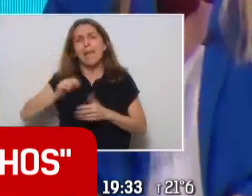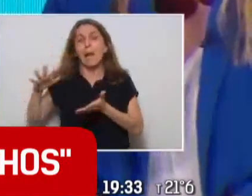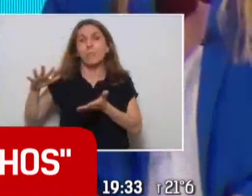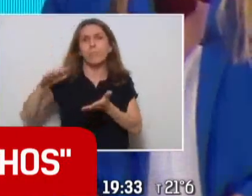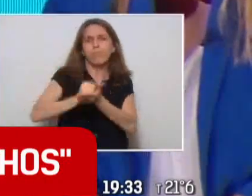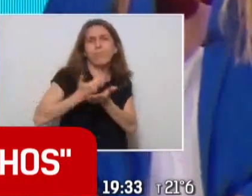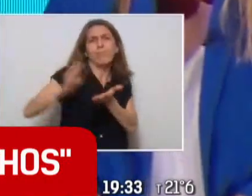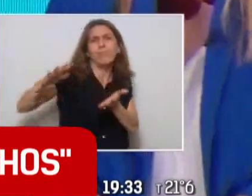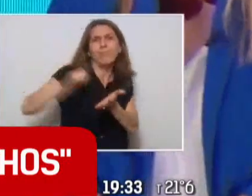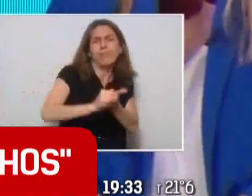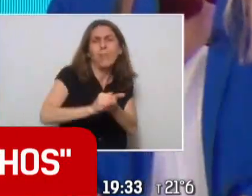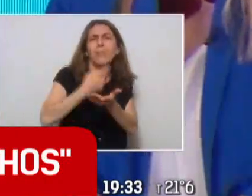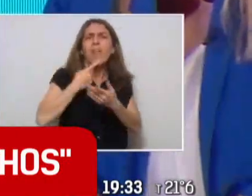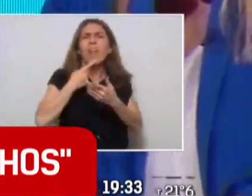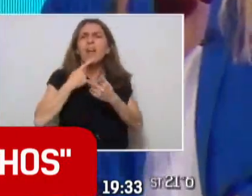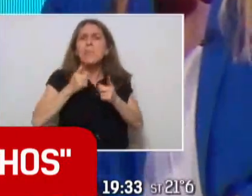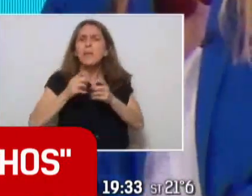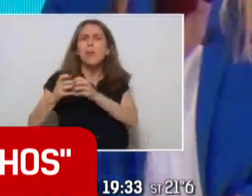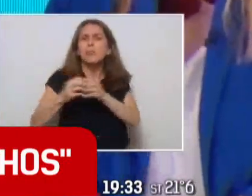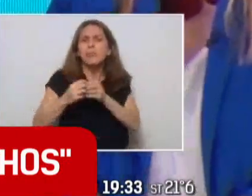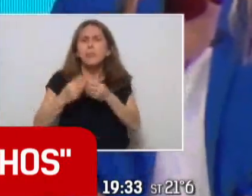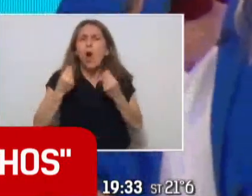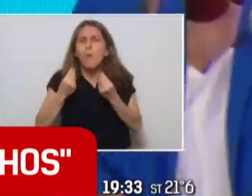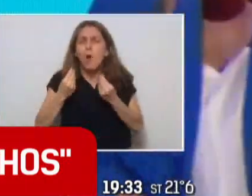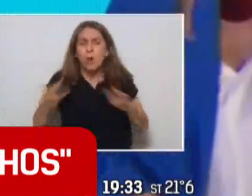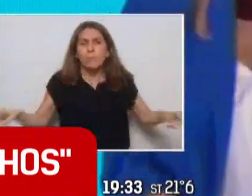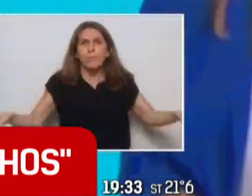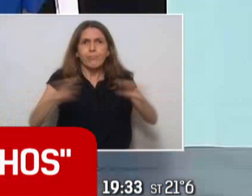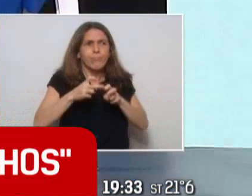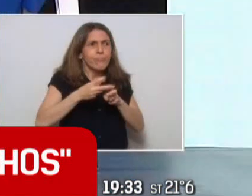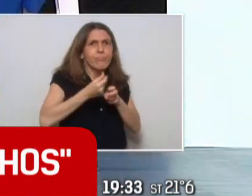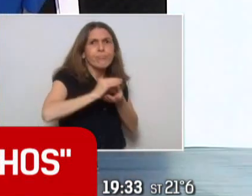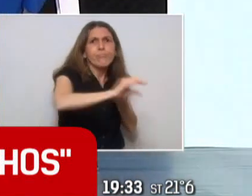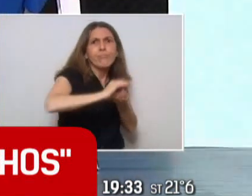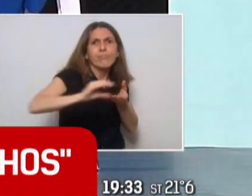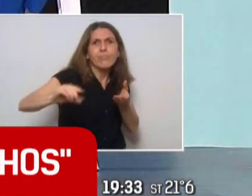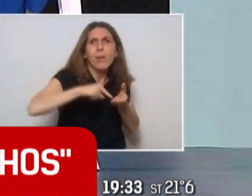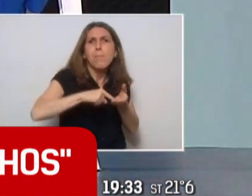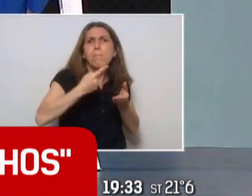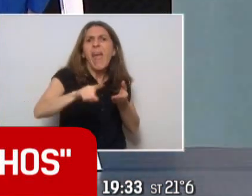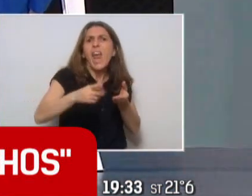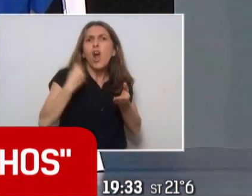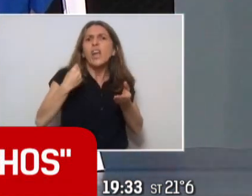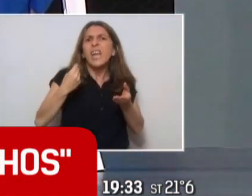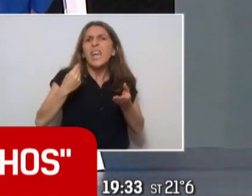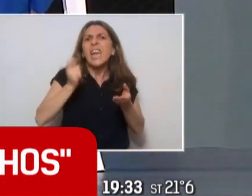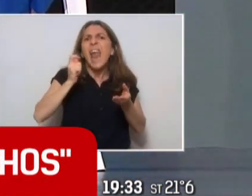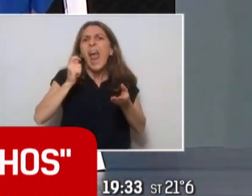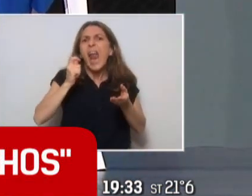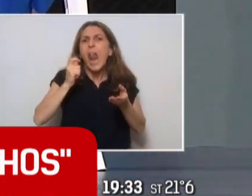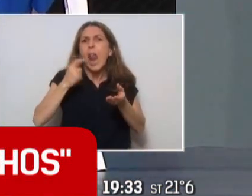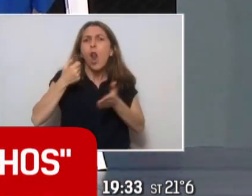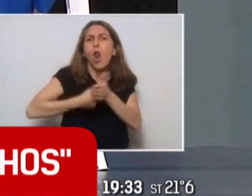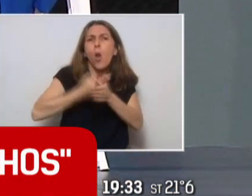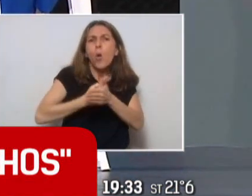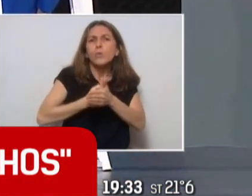la discusión volvió a ser la misma, cómo distribuimos los ingresos, pero esta vez los que asaltaron el poder lo que garantizaron